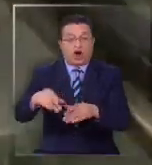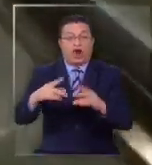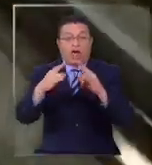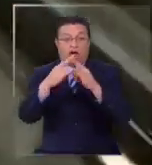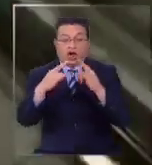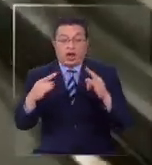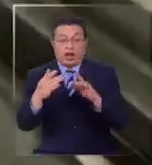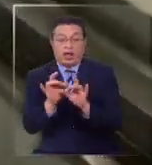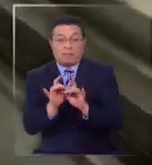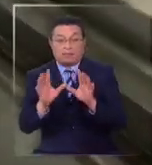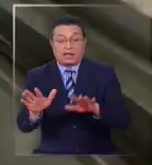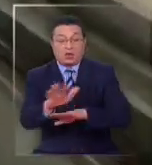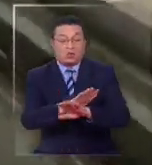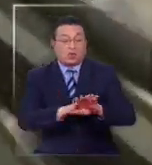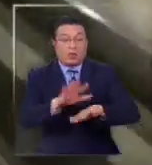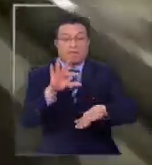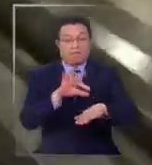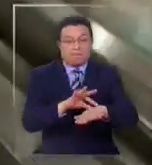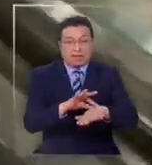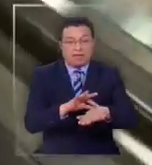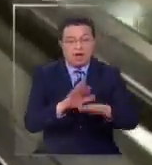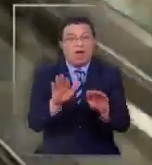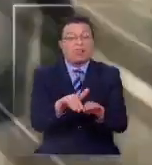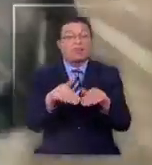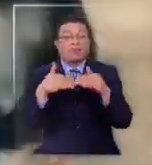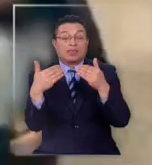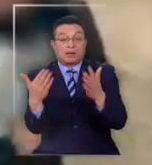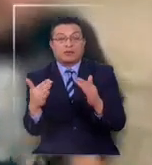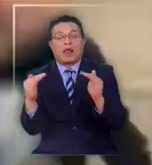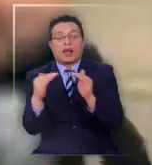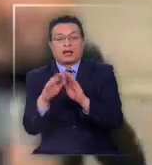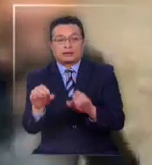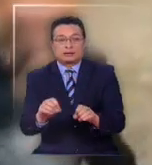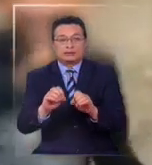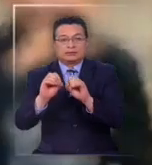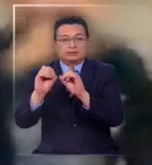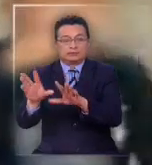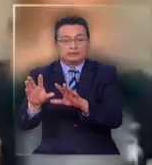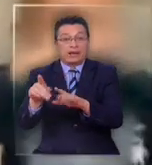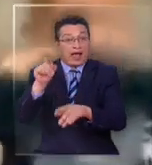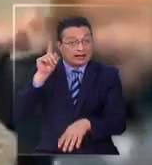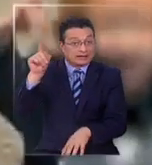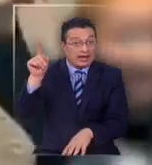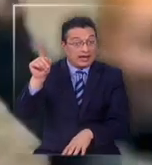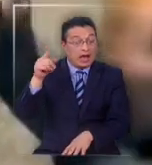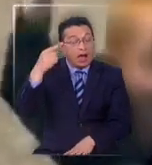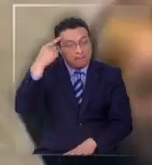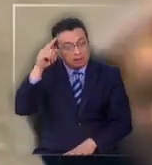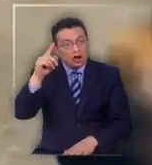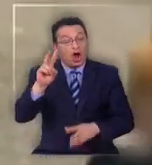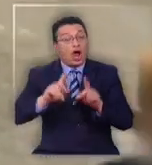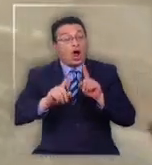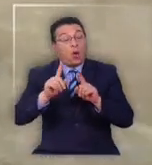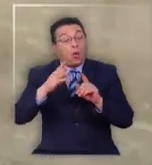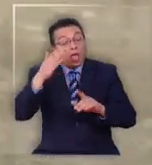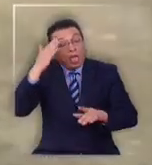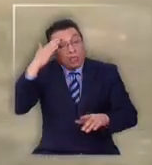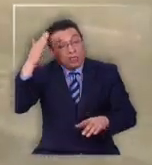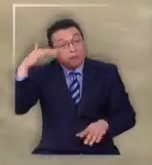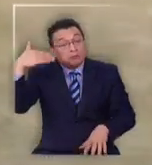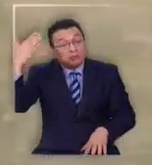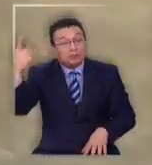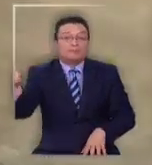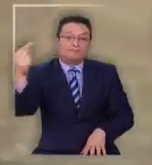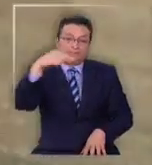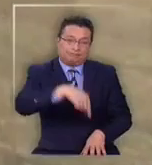especializado recibiendo cuidados médicos, para luego llevarlos a casa, a la de allá, pero con la esperanza de algún día traerlos.